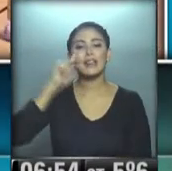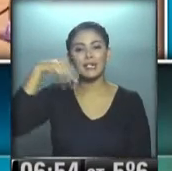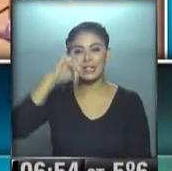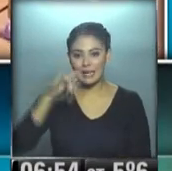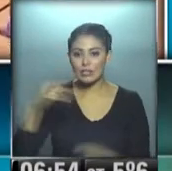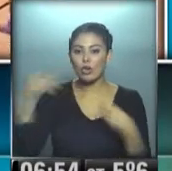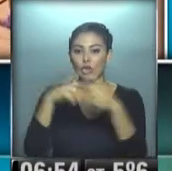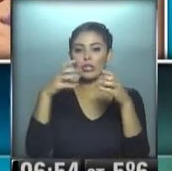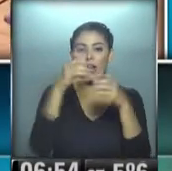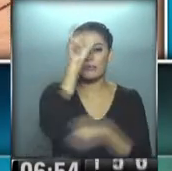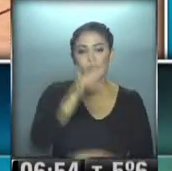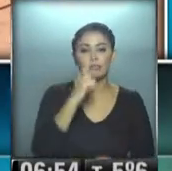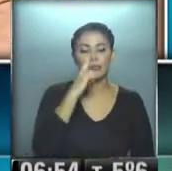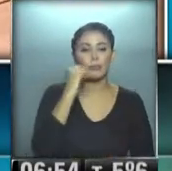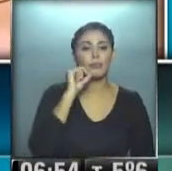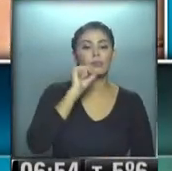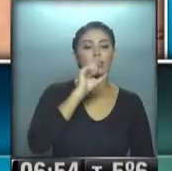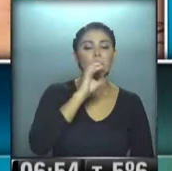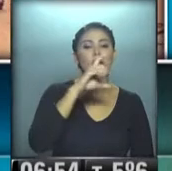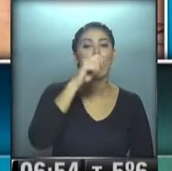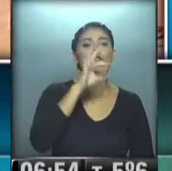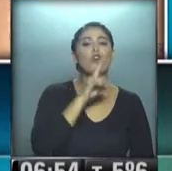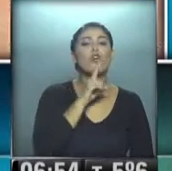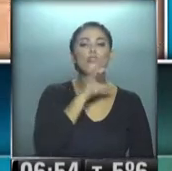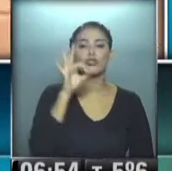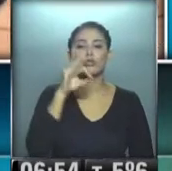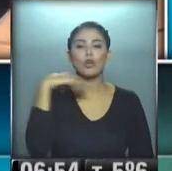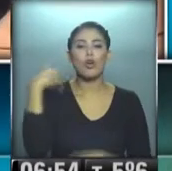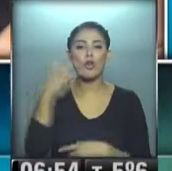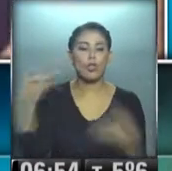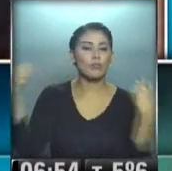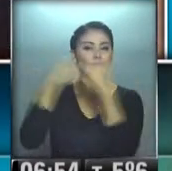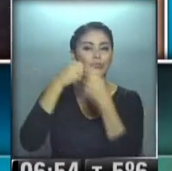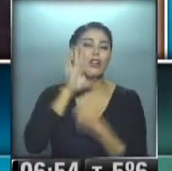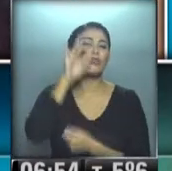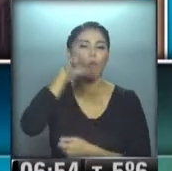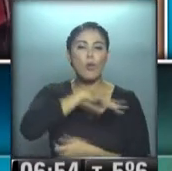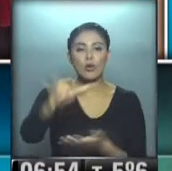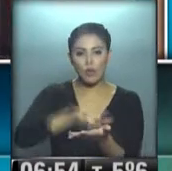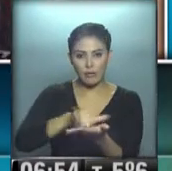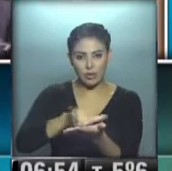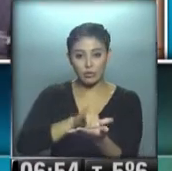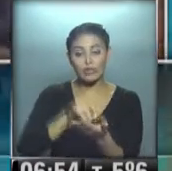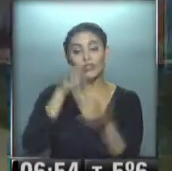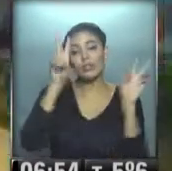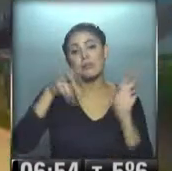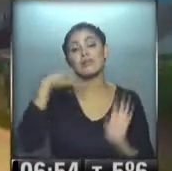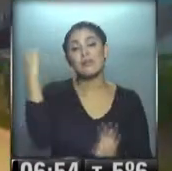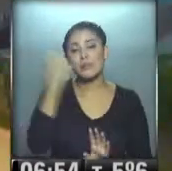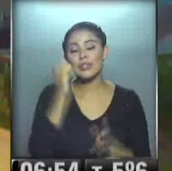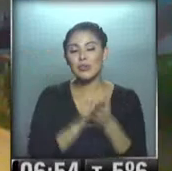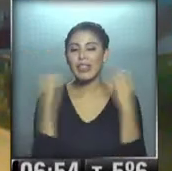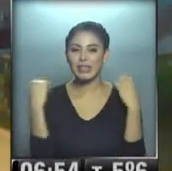ante Cotto, el puertorriqueño, en Nueva York. Algunos de los temas destacados también en materia deportiva que